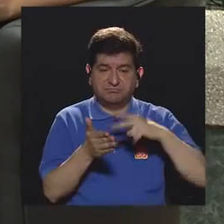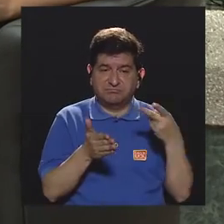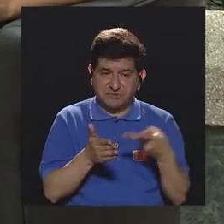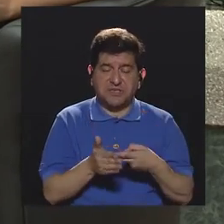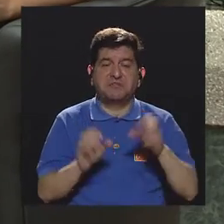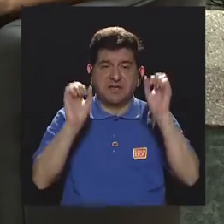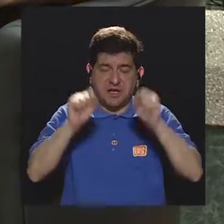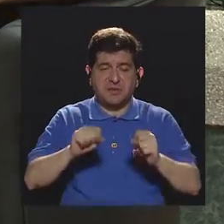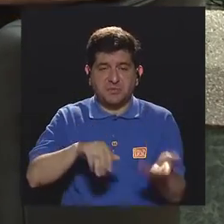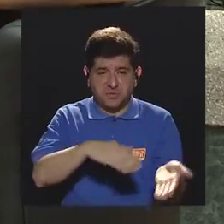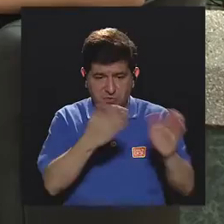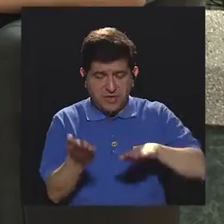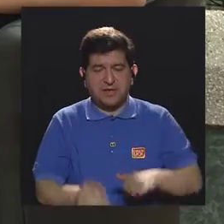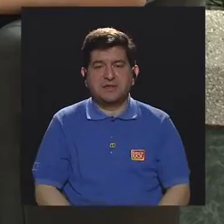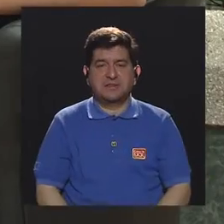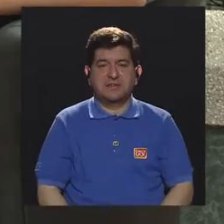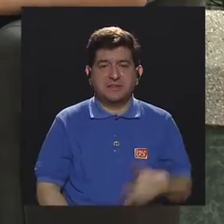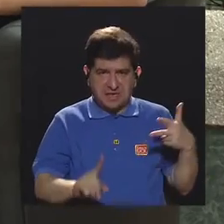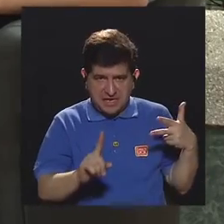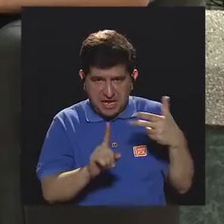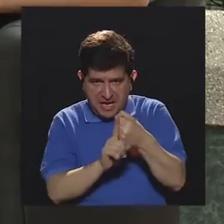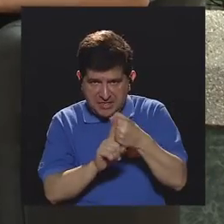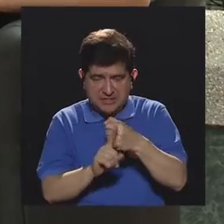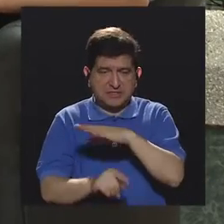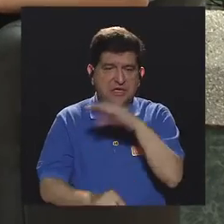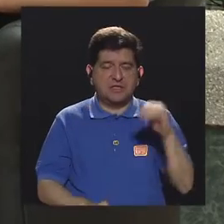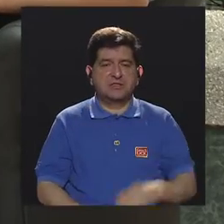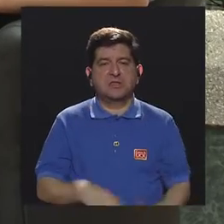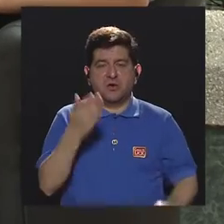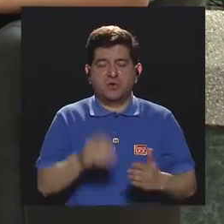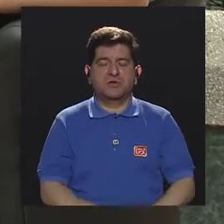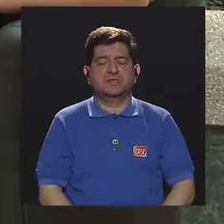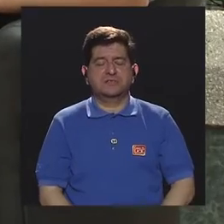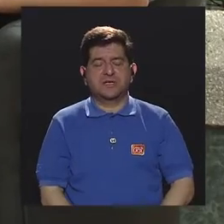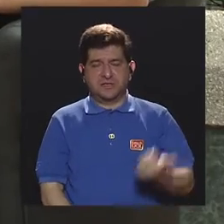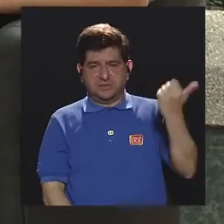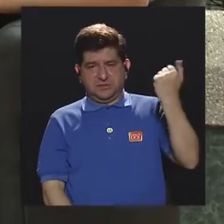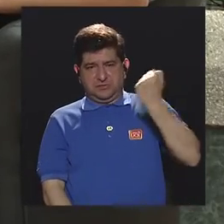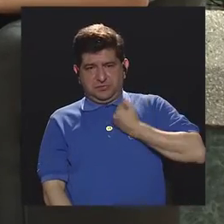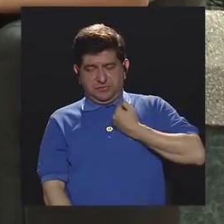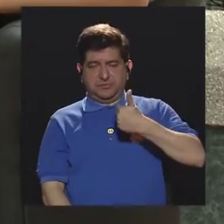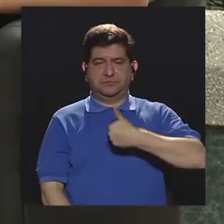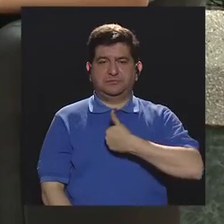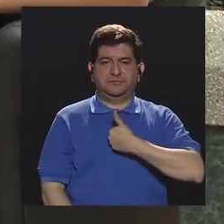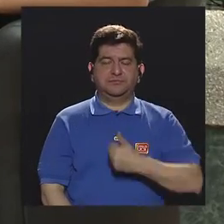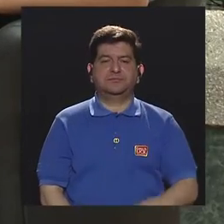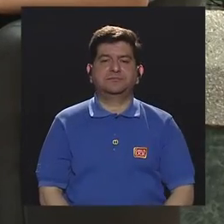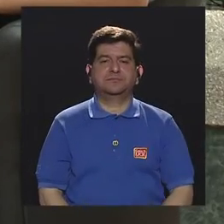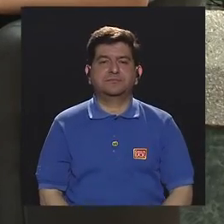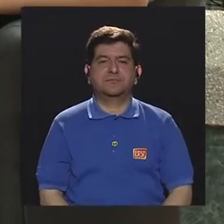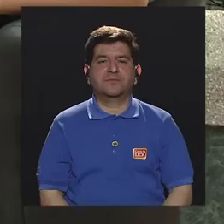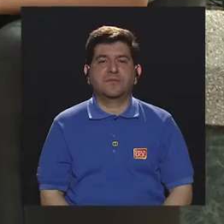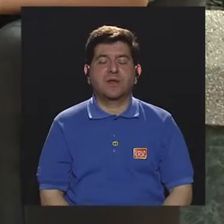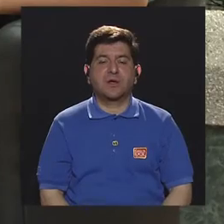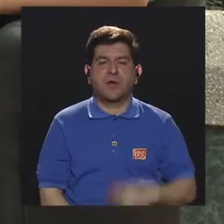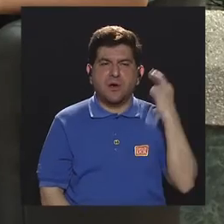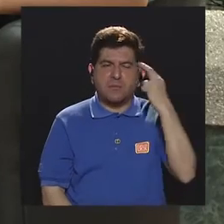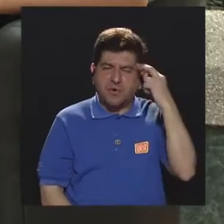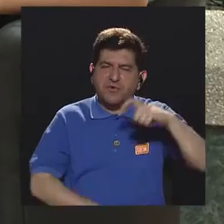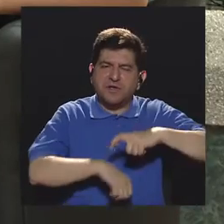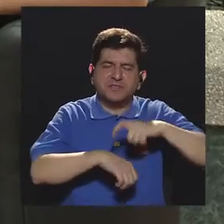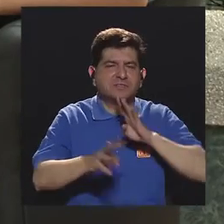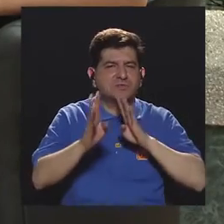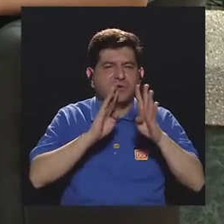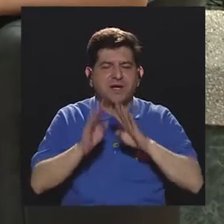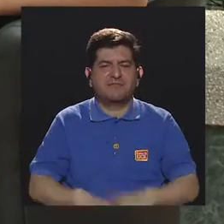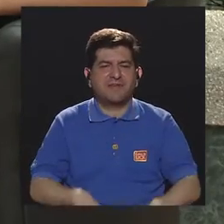vida, sea un accidente o en el suicidio. Yo quisiera, doña Priscila, que ahondáramos, por una cuestión también de tiempo,